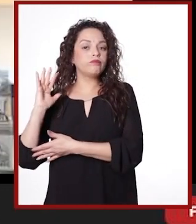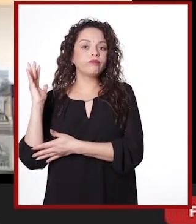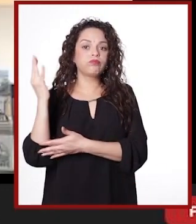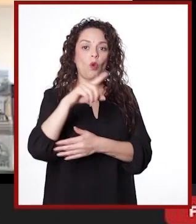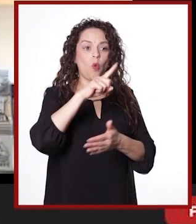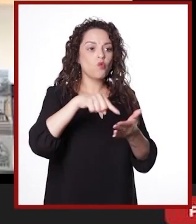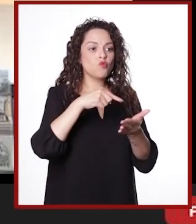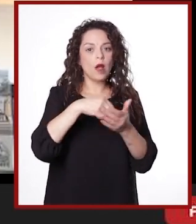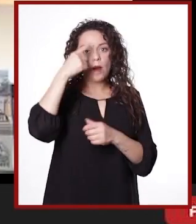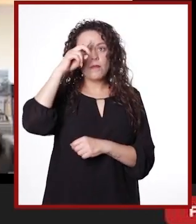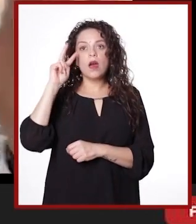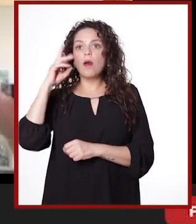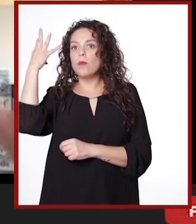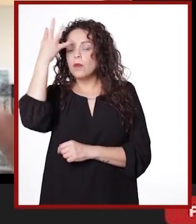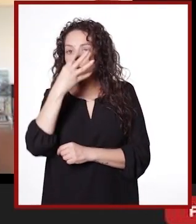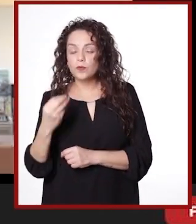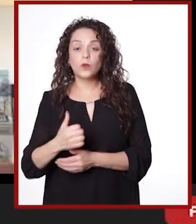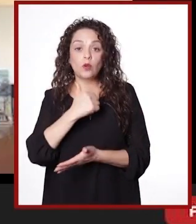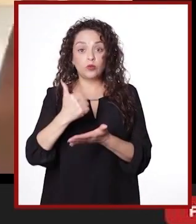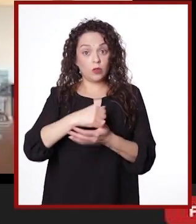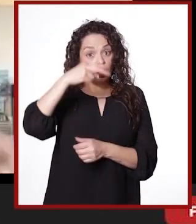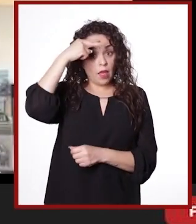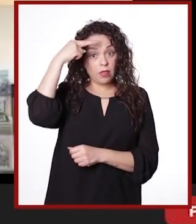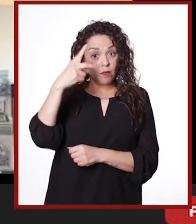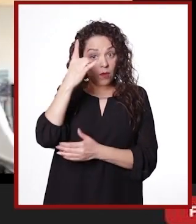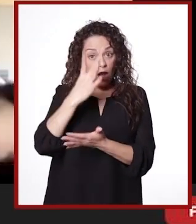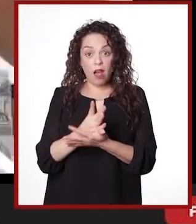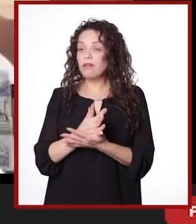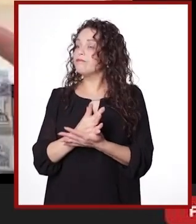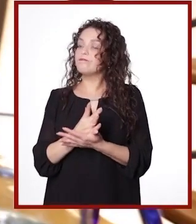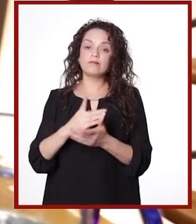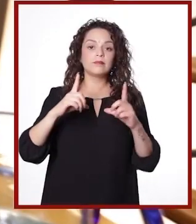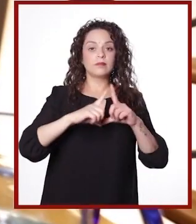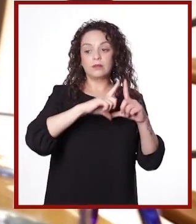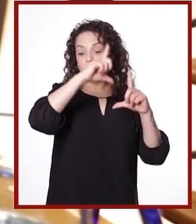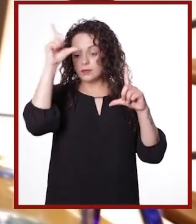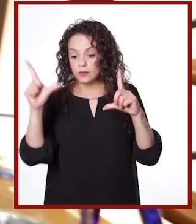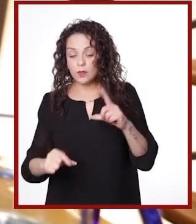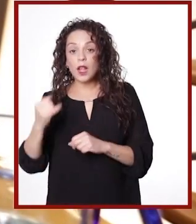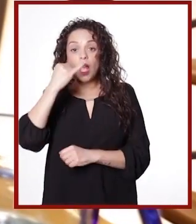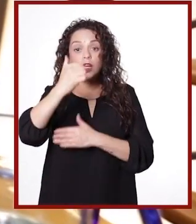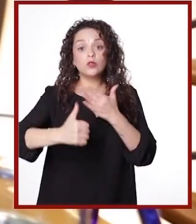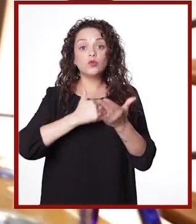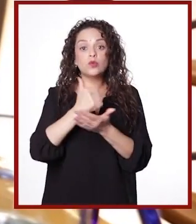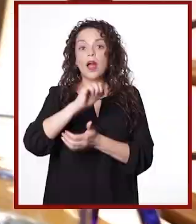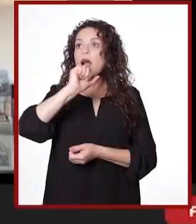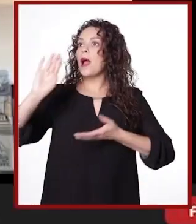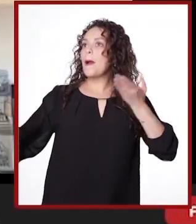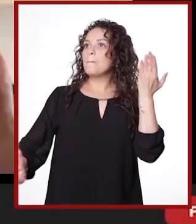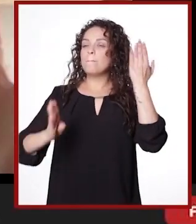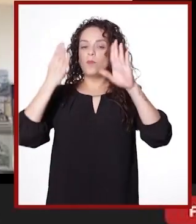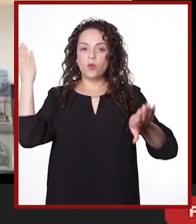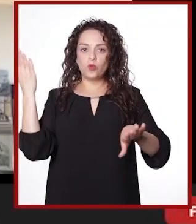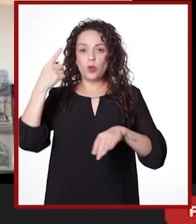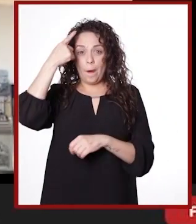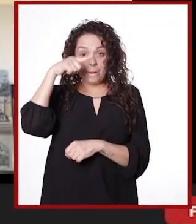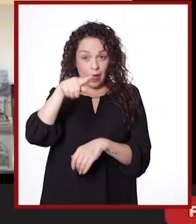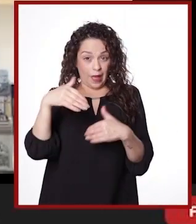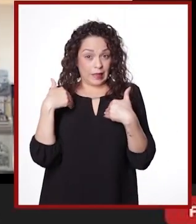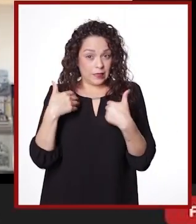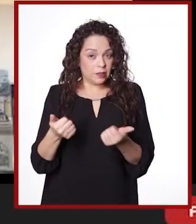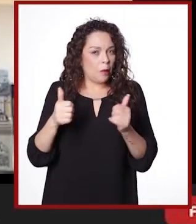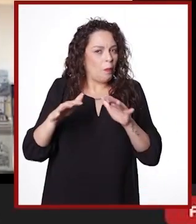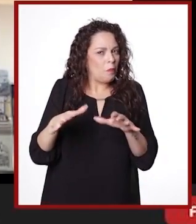Ciudad de México, sino en gran parte de las ciudades del país y las ciudades del mundo. Sí. Es, para darte una idea más o menos de